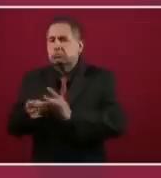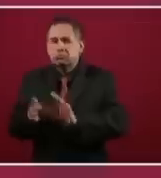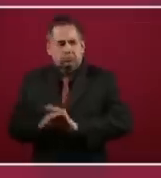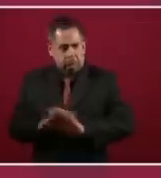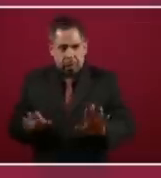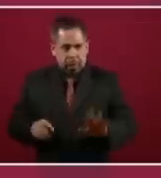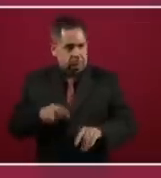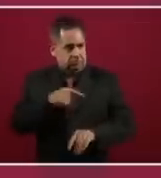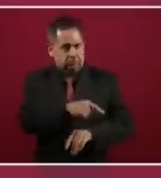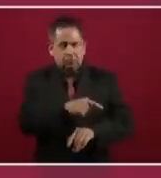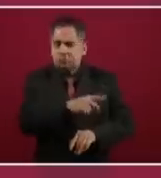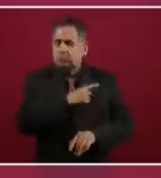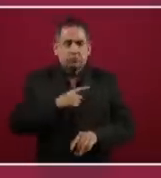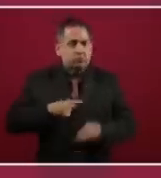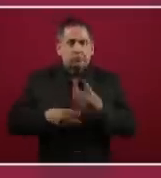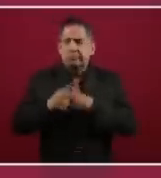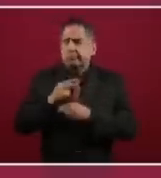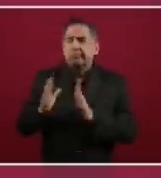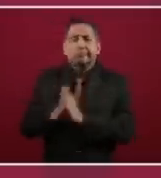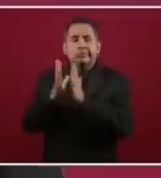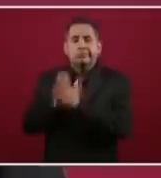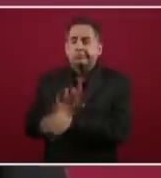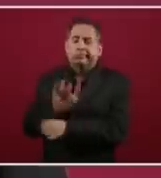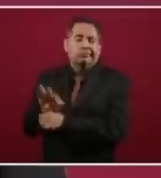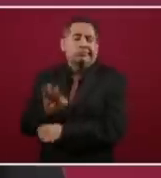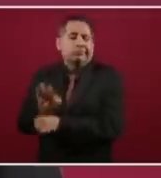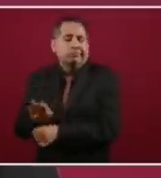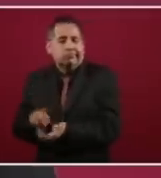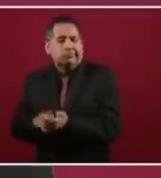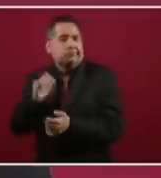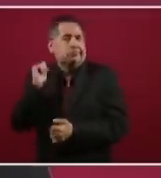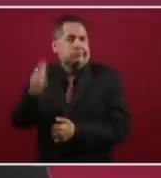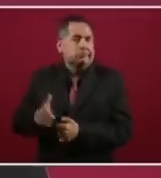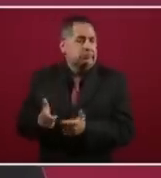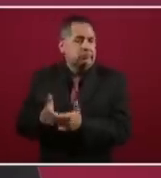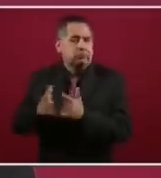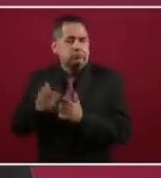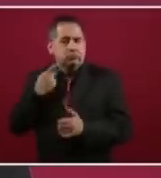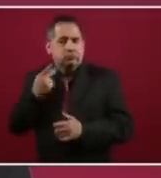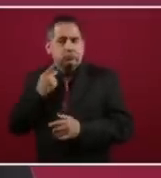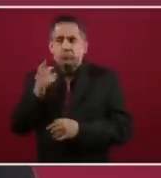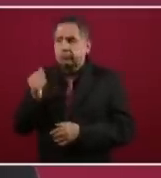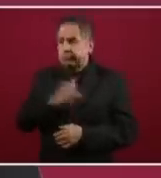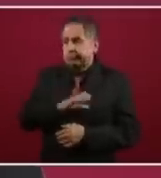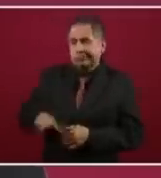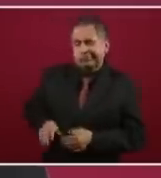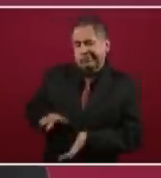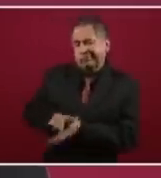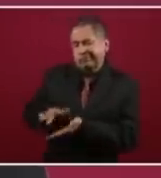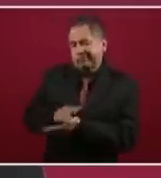que participe en favor de candidatos